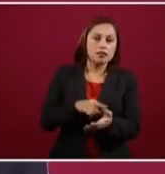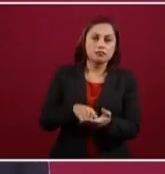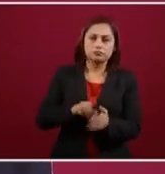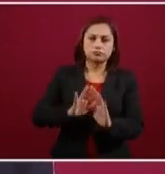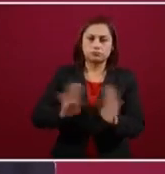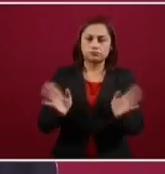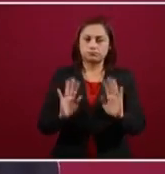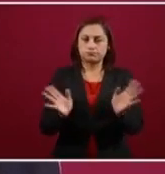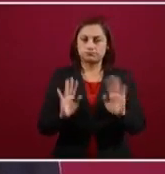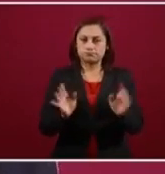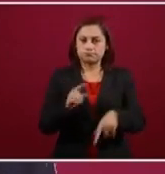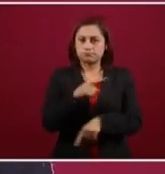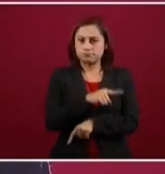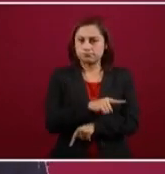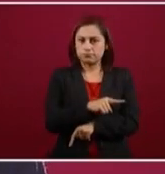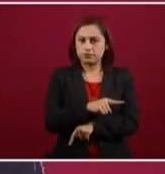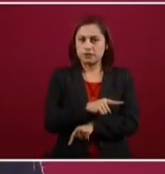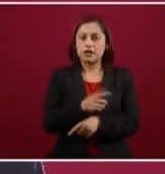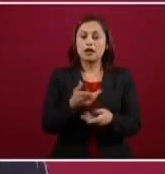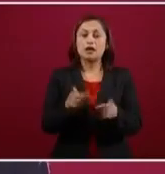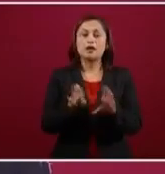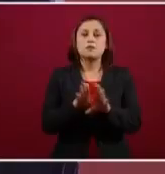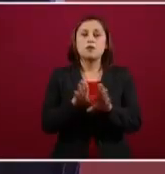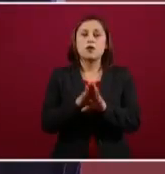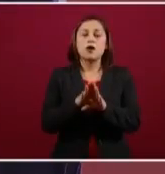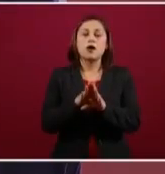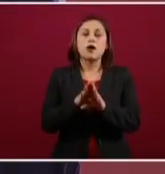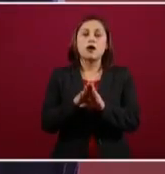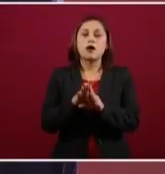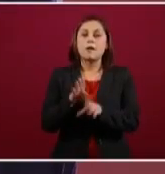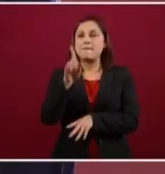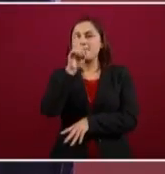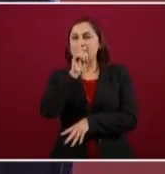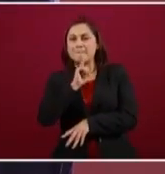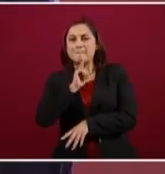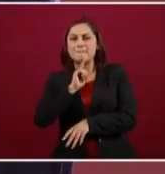para hacer un fraude,